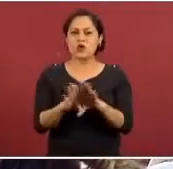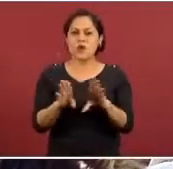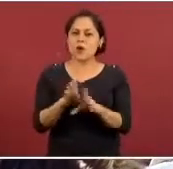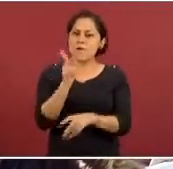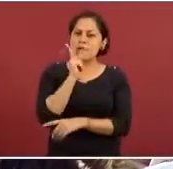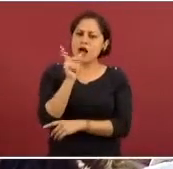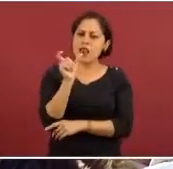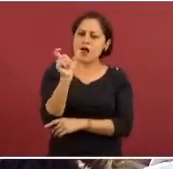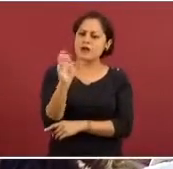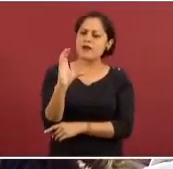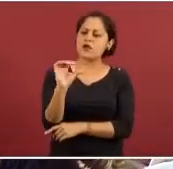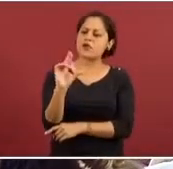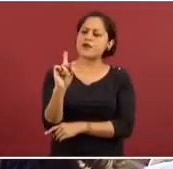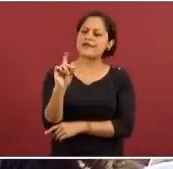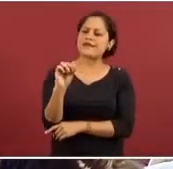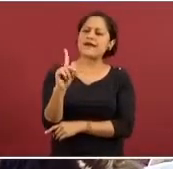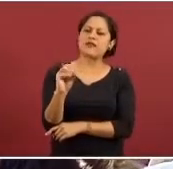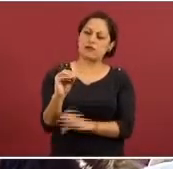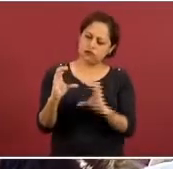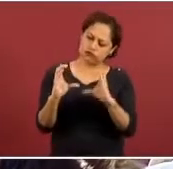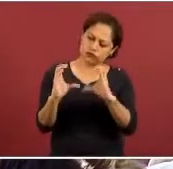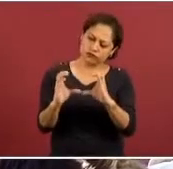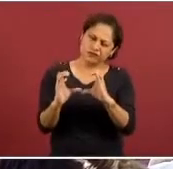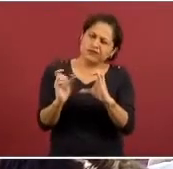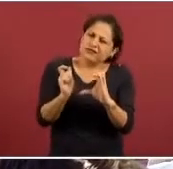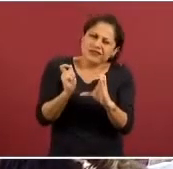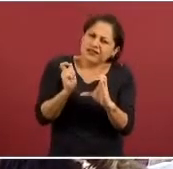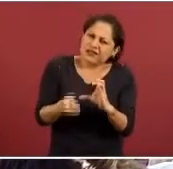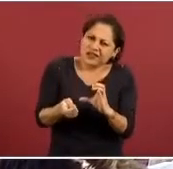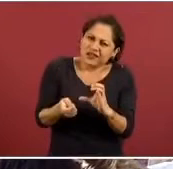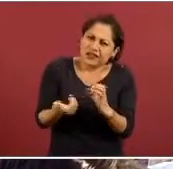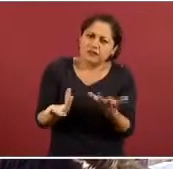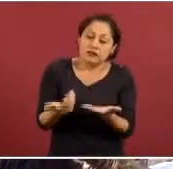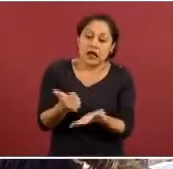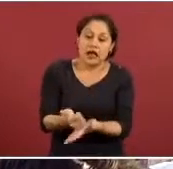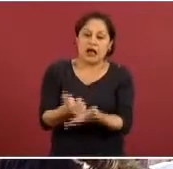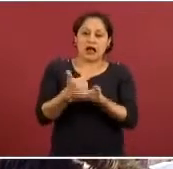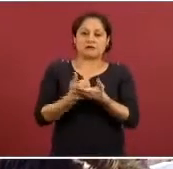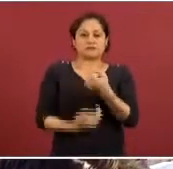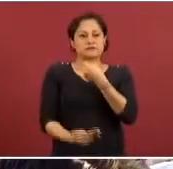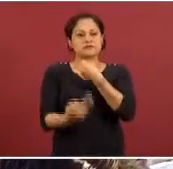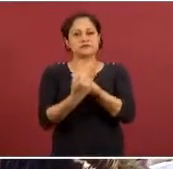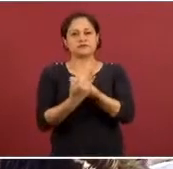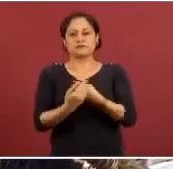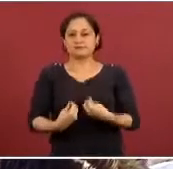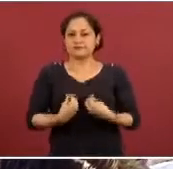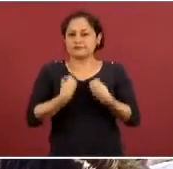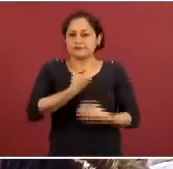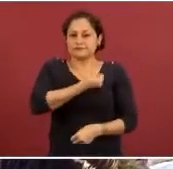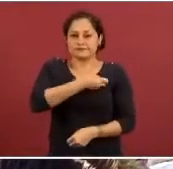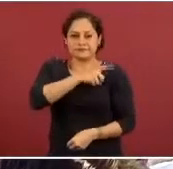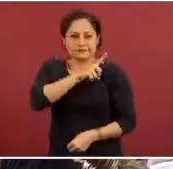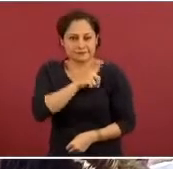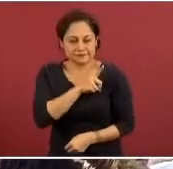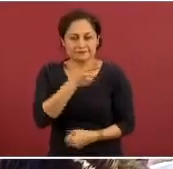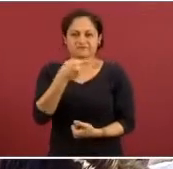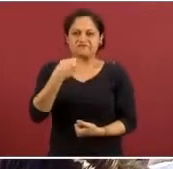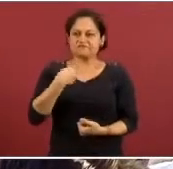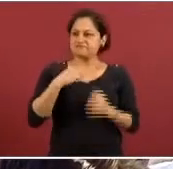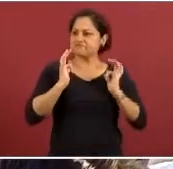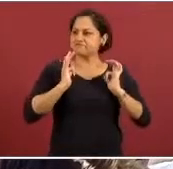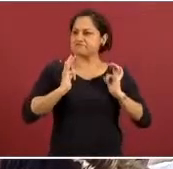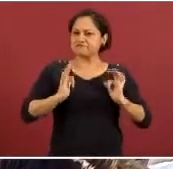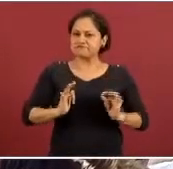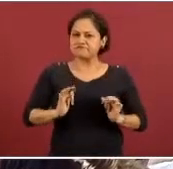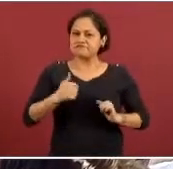Pues eso que nos hace que podamos tener una vida saludable, una vida digna, que podamos salir a trabajar,